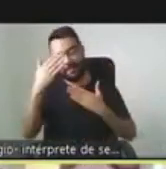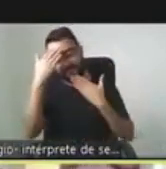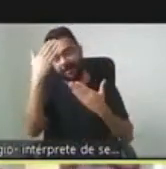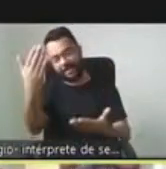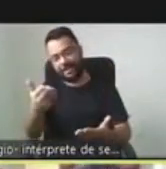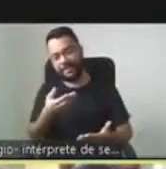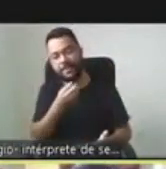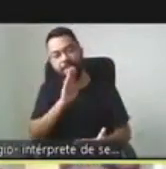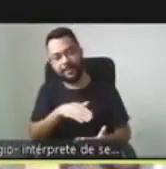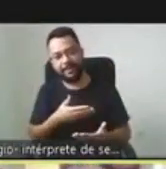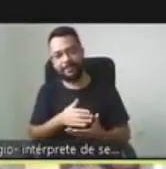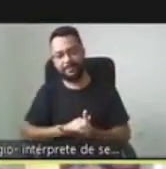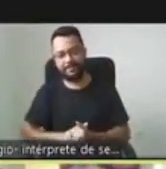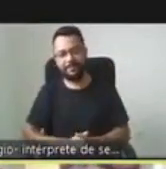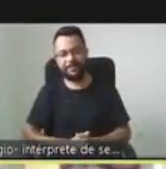espacio.